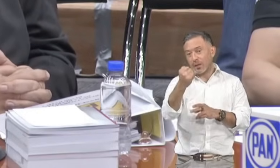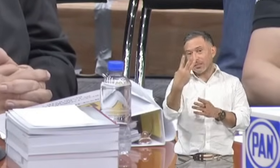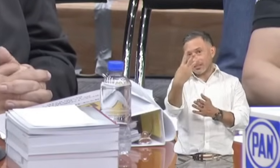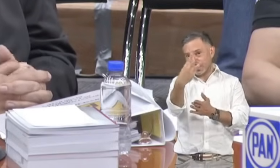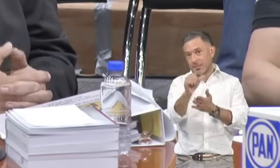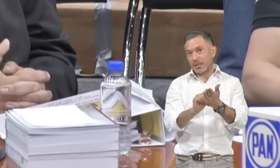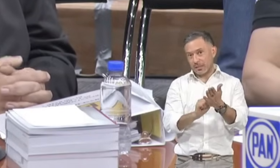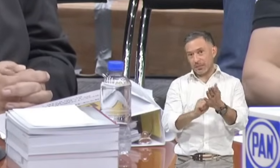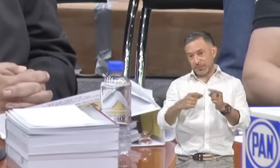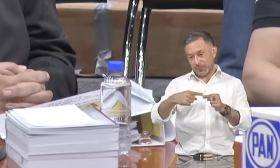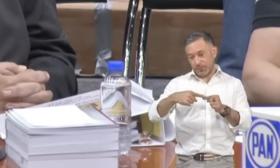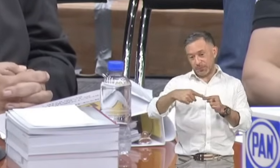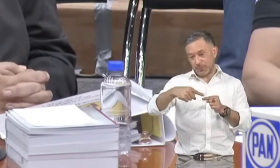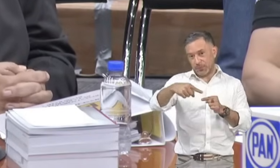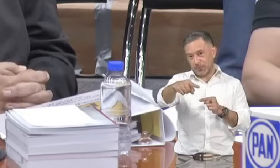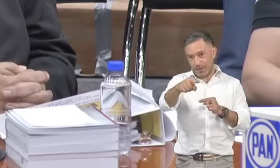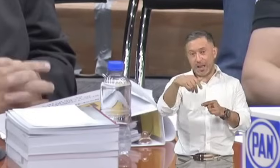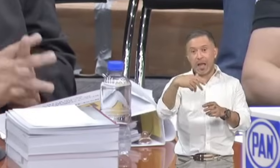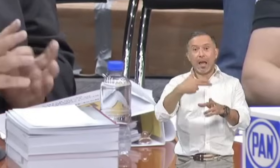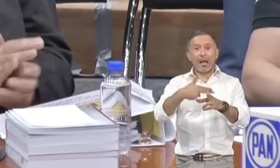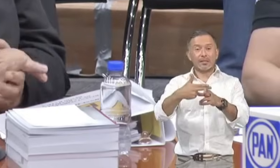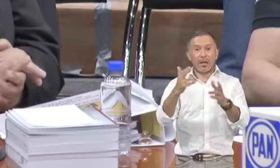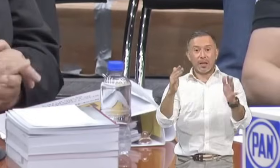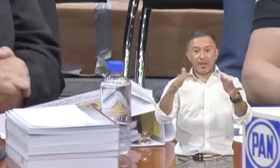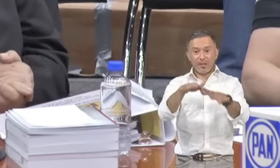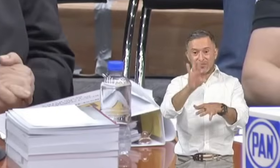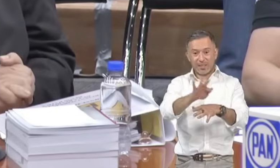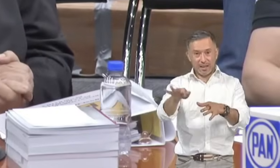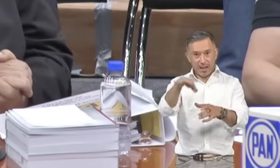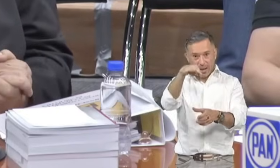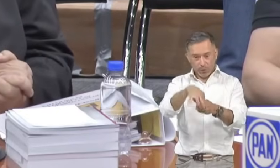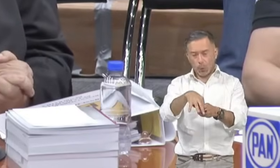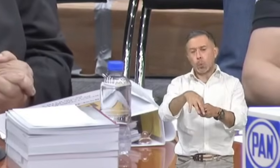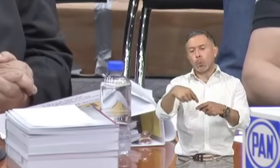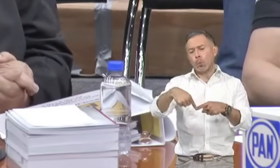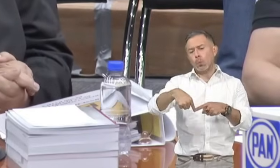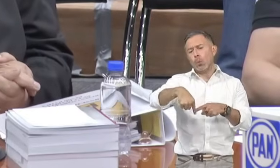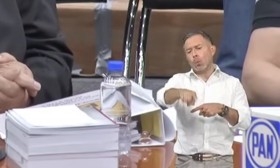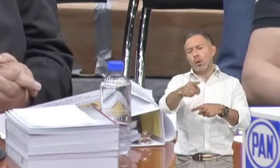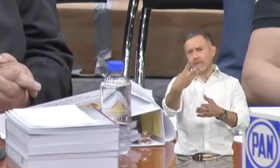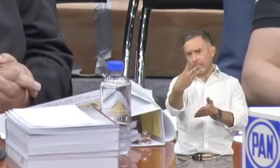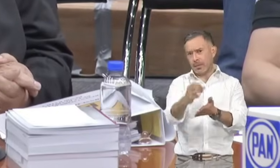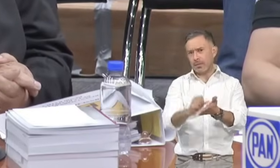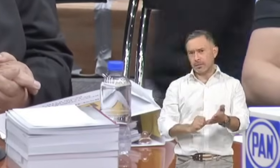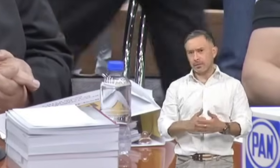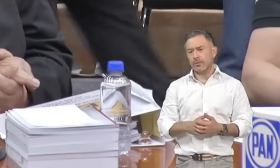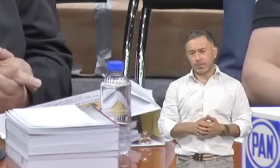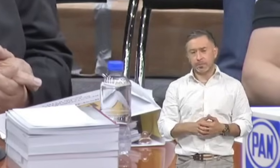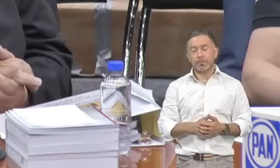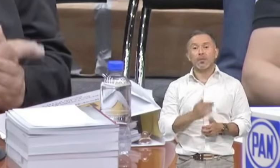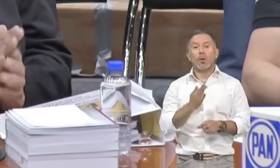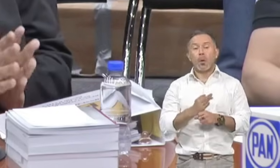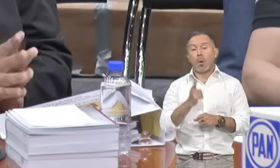aquí a que transcurra el proceso electoral y yo espero que tengamos este